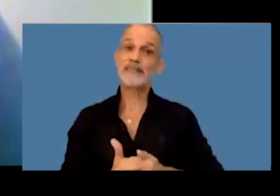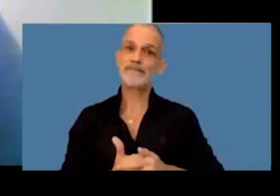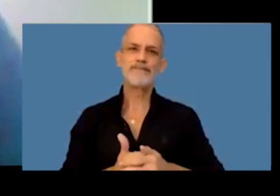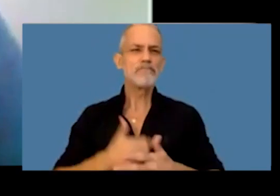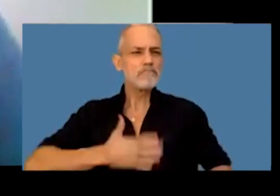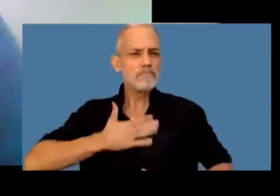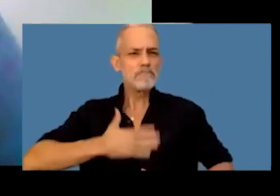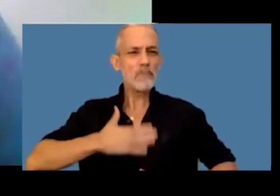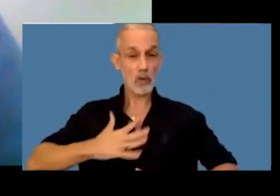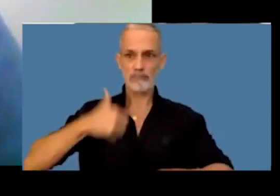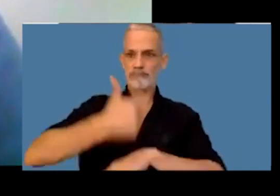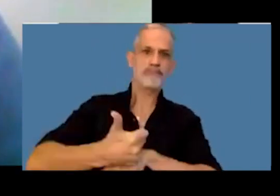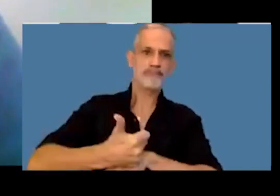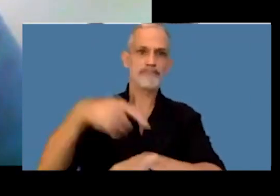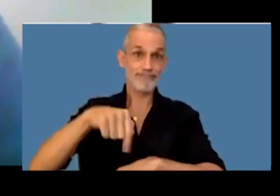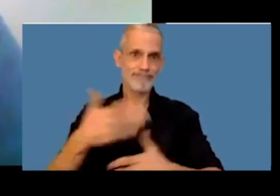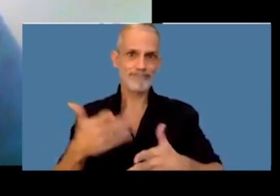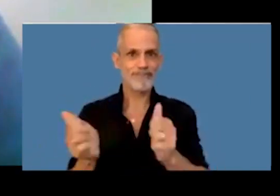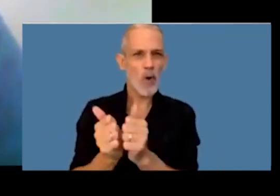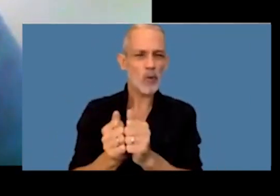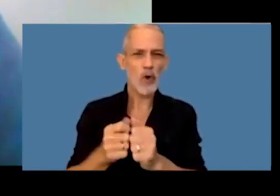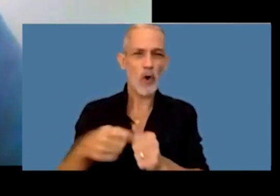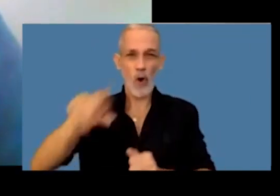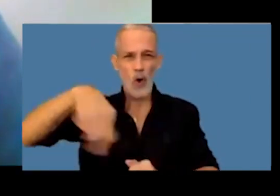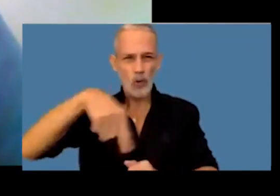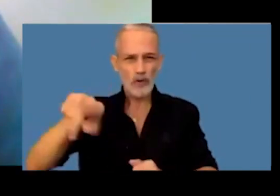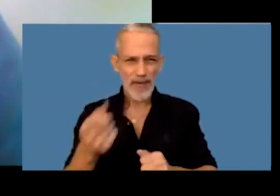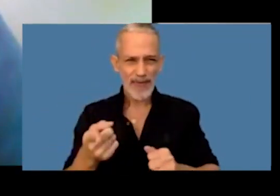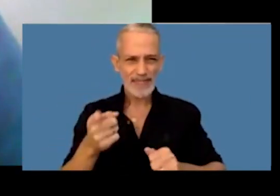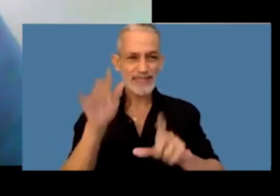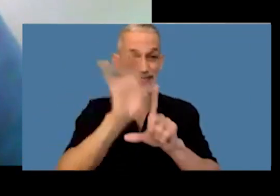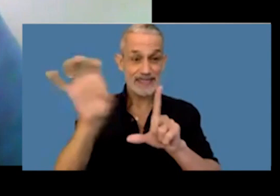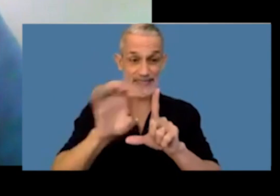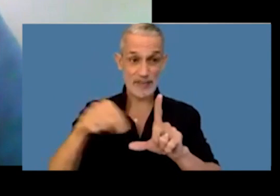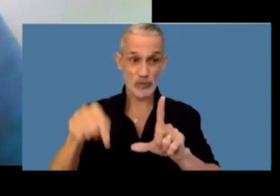enorme estar participando junto con todos ustedes,